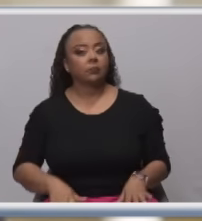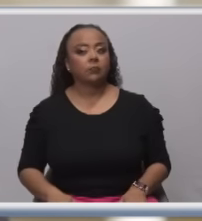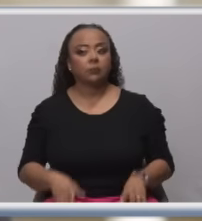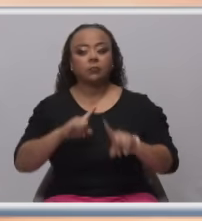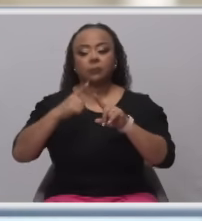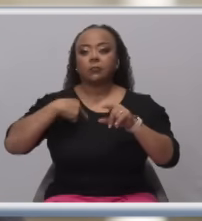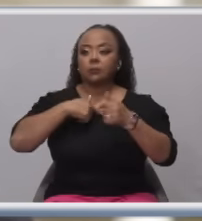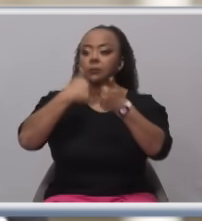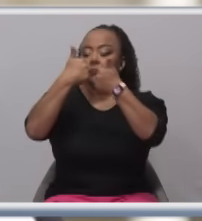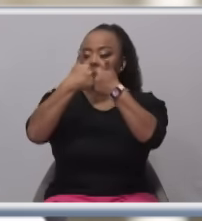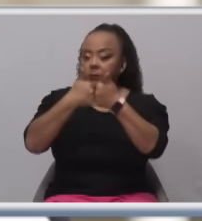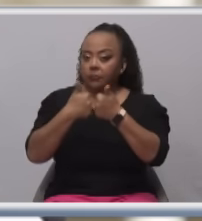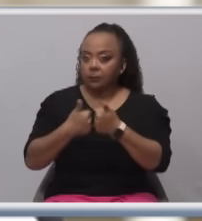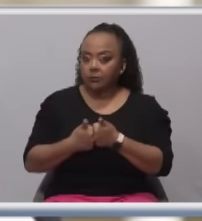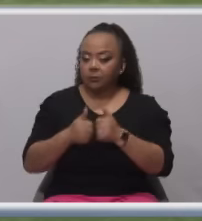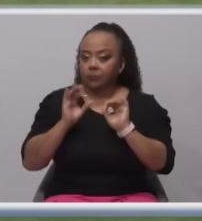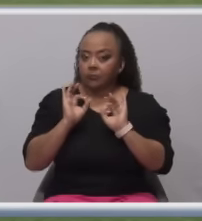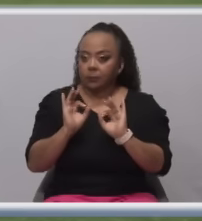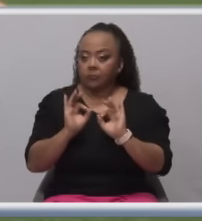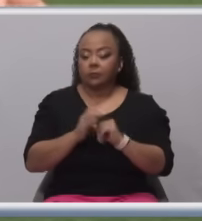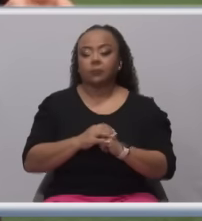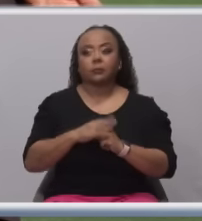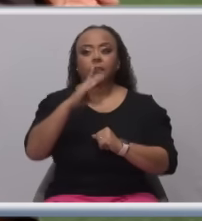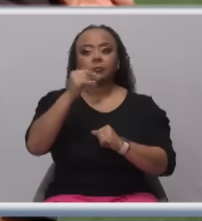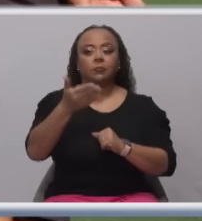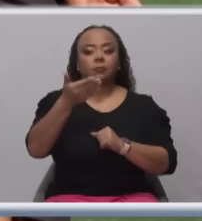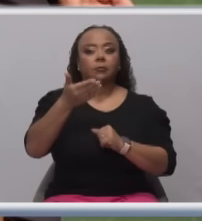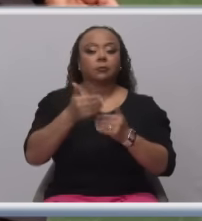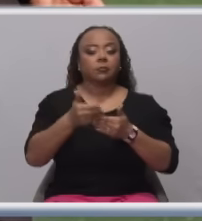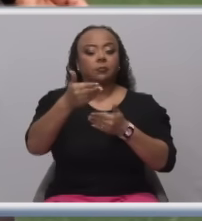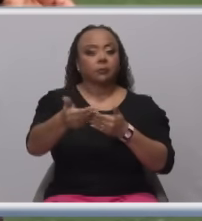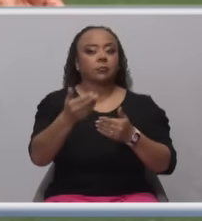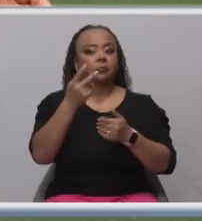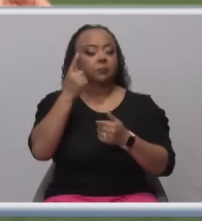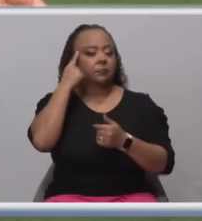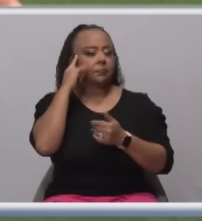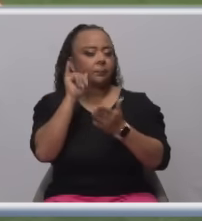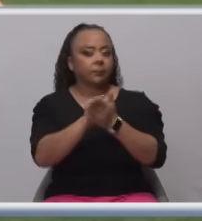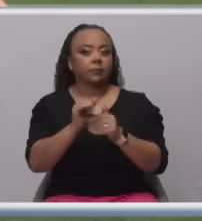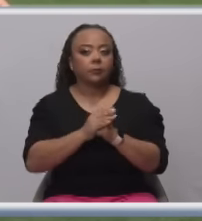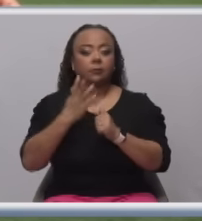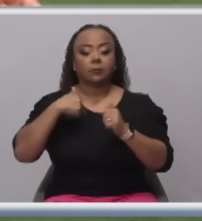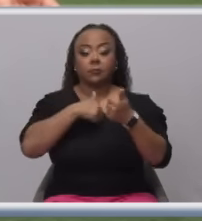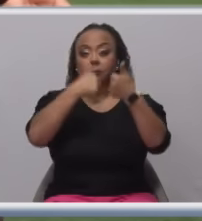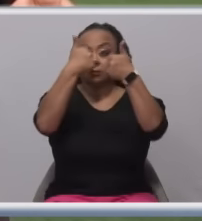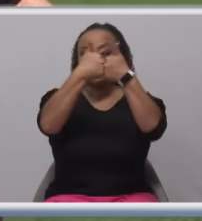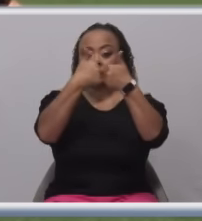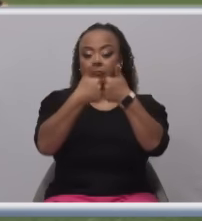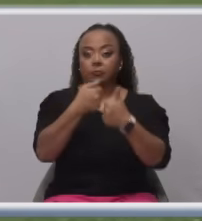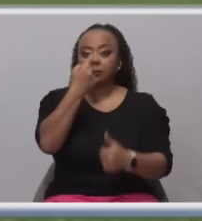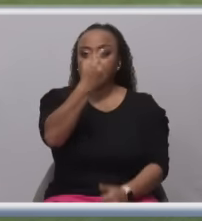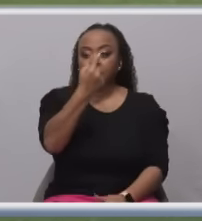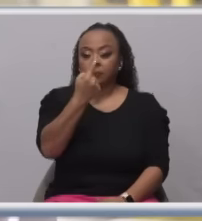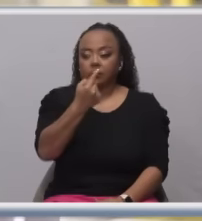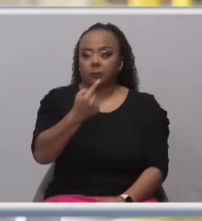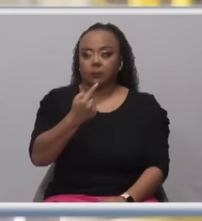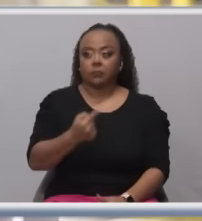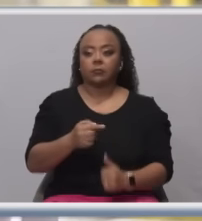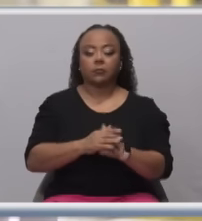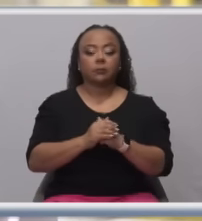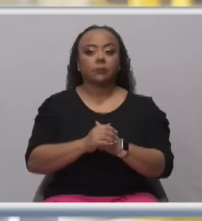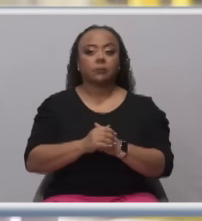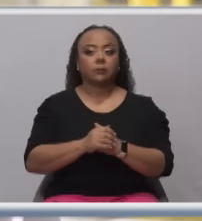a ir partido tras partido verdad y y ya después pues pensaremos en eso pero mientras vayamos partido tras partido creo que el objetivo es